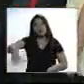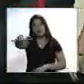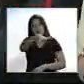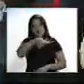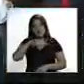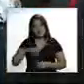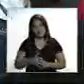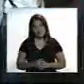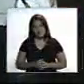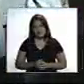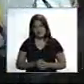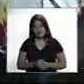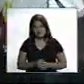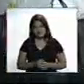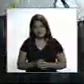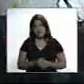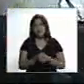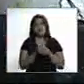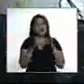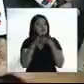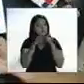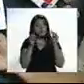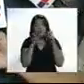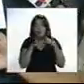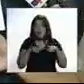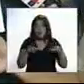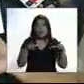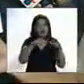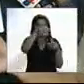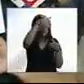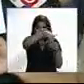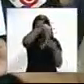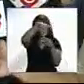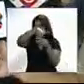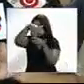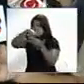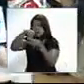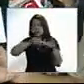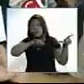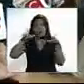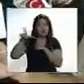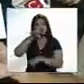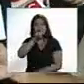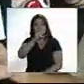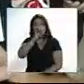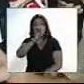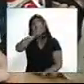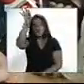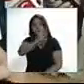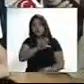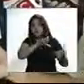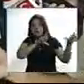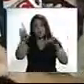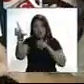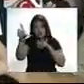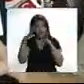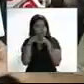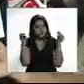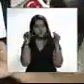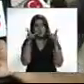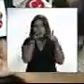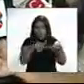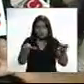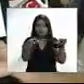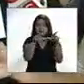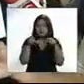popular. Todos los centros instalados, todos los centros, 100% de los centros instalados. Todos los